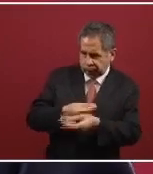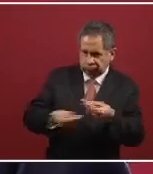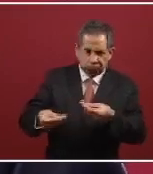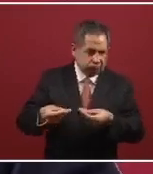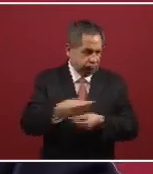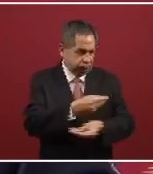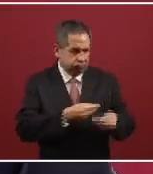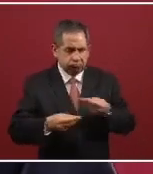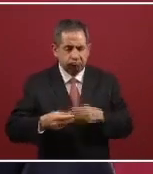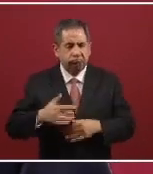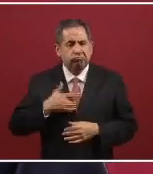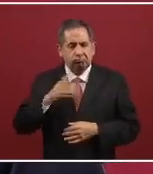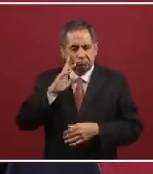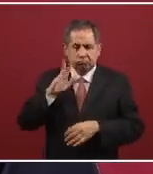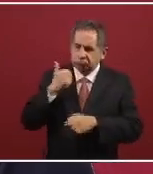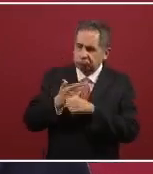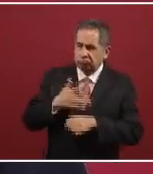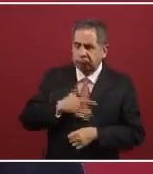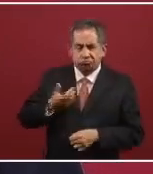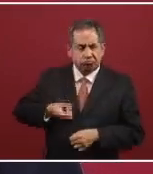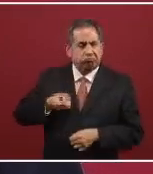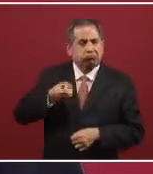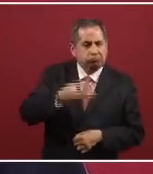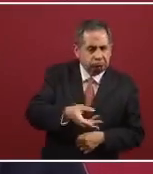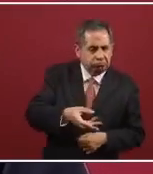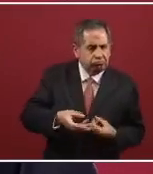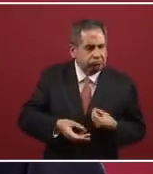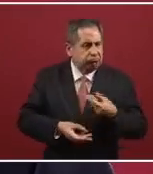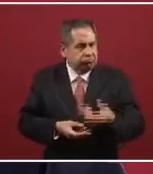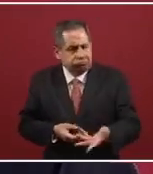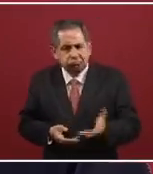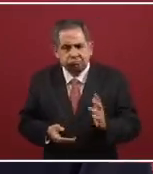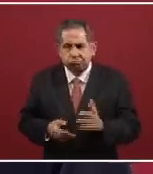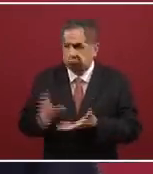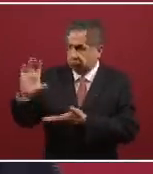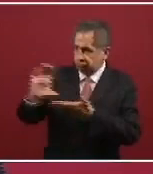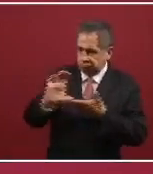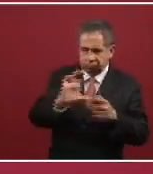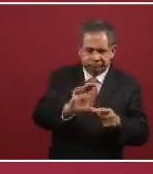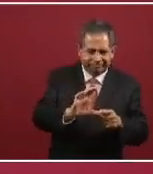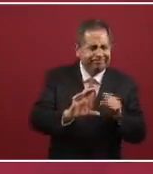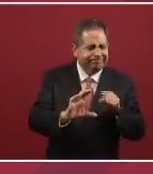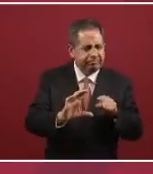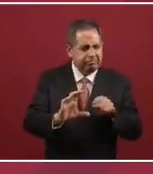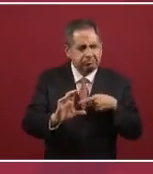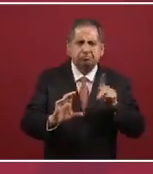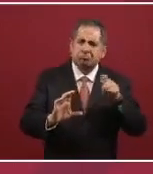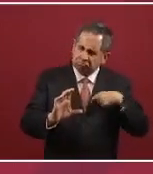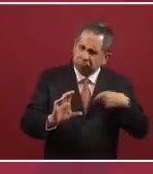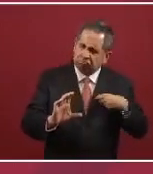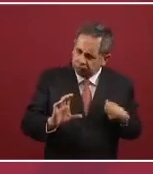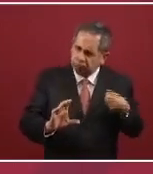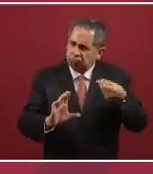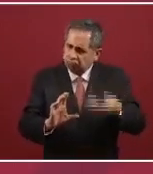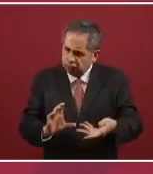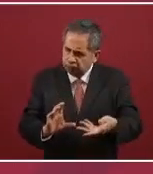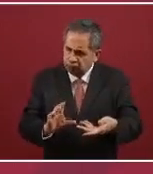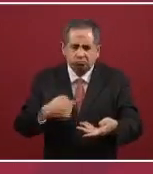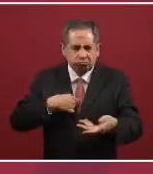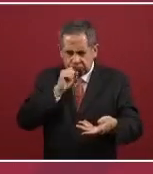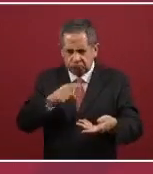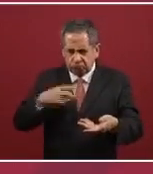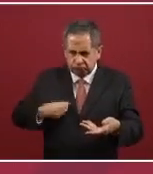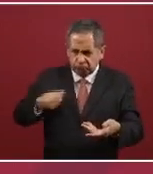hasta aportaciones voluntarias, que aparte de ese recurso, la gente va a